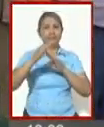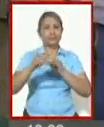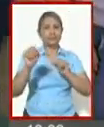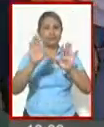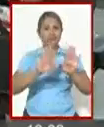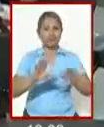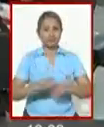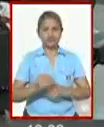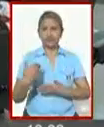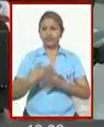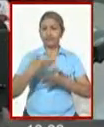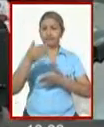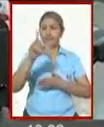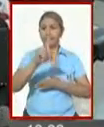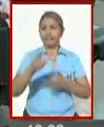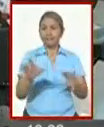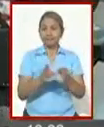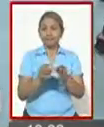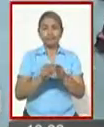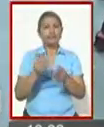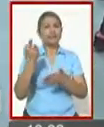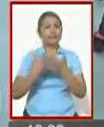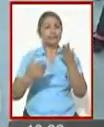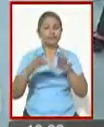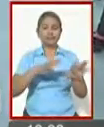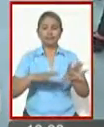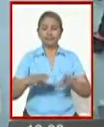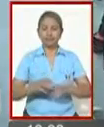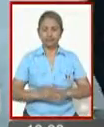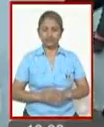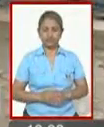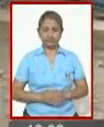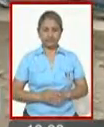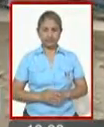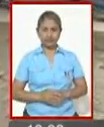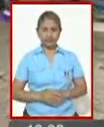domingo y el lunes habrá un ampliado para ver qué otras medidas se van a tomar desde este sector.